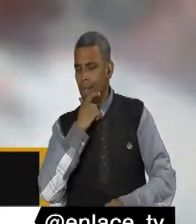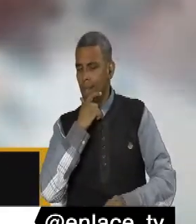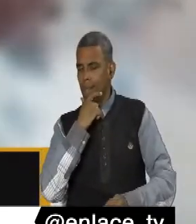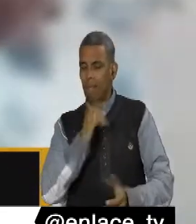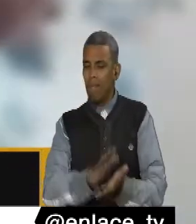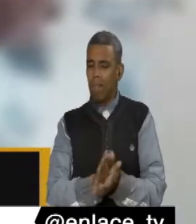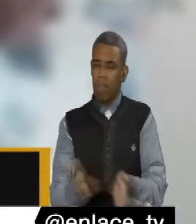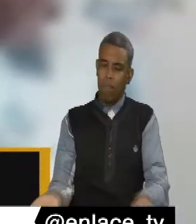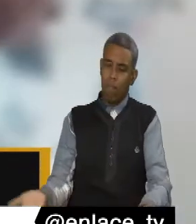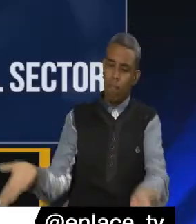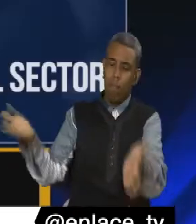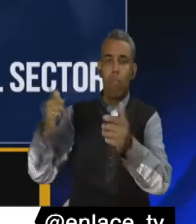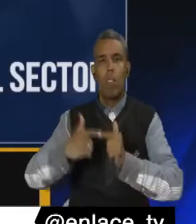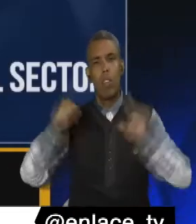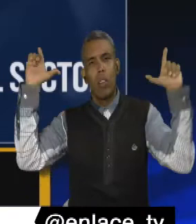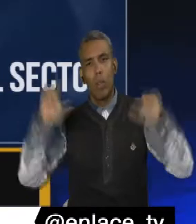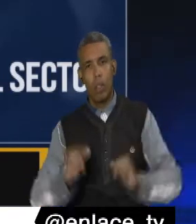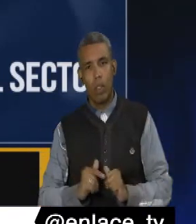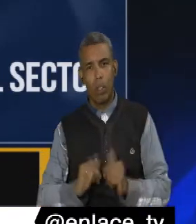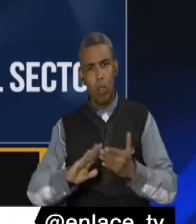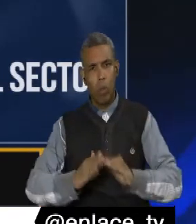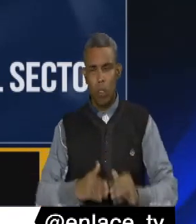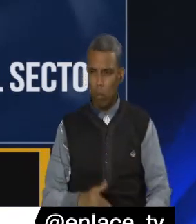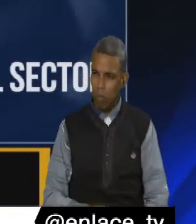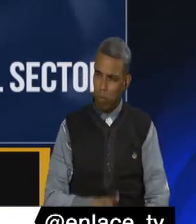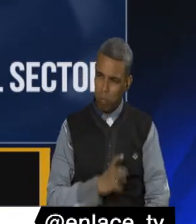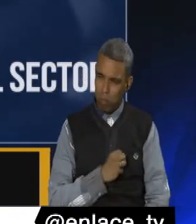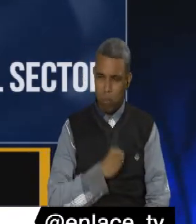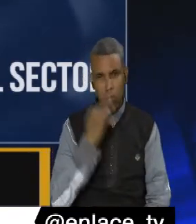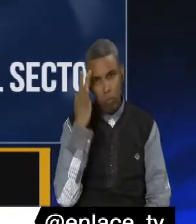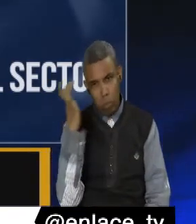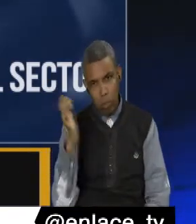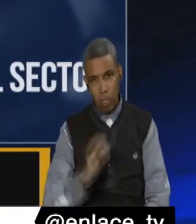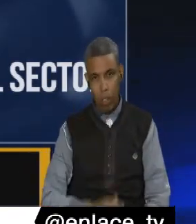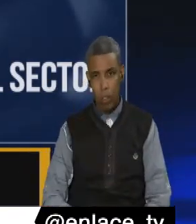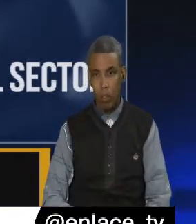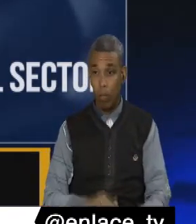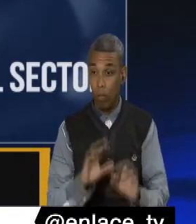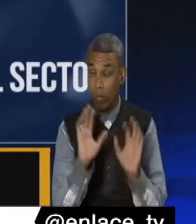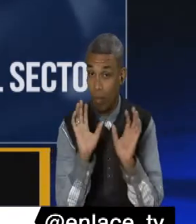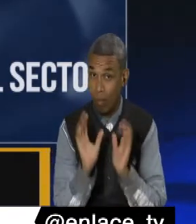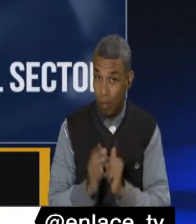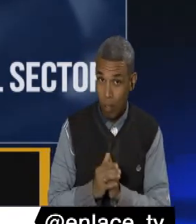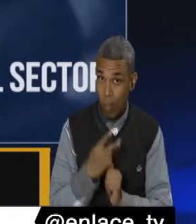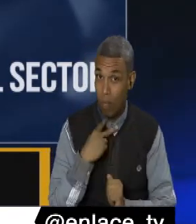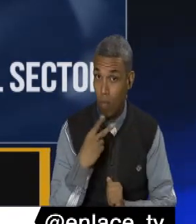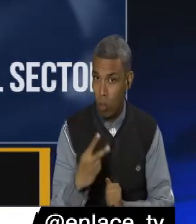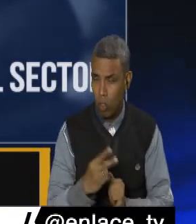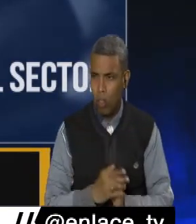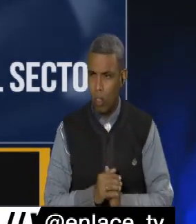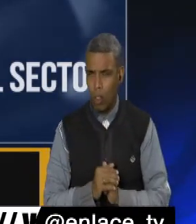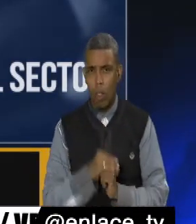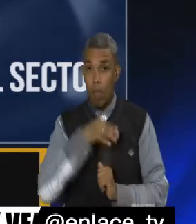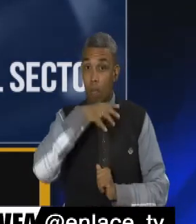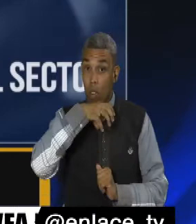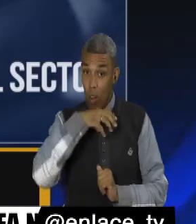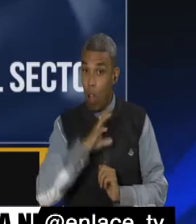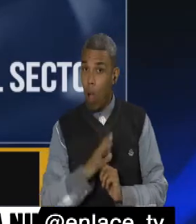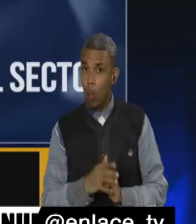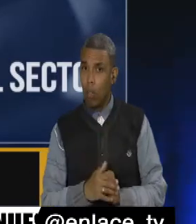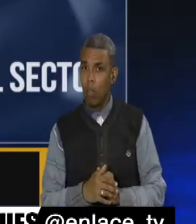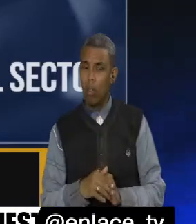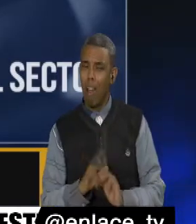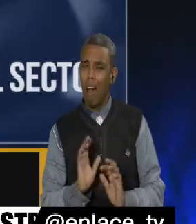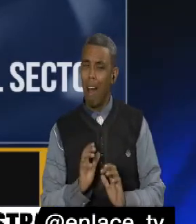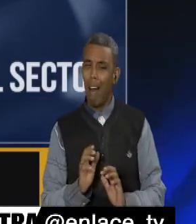asombro por la decisión del juez. Los animalitos es como un ser humano, lo que pasa es que no hablan, pero también les duele, también siente